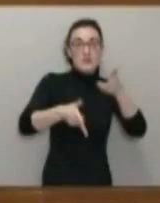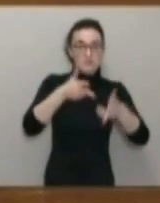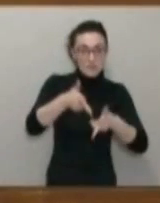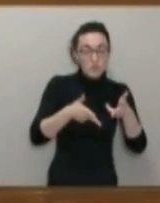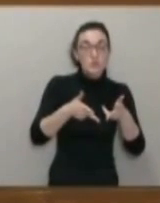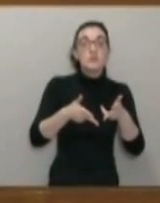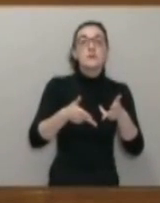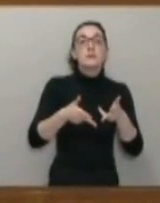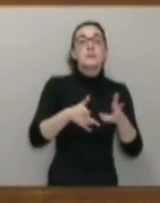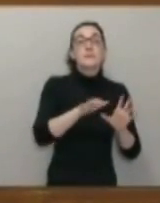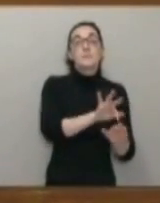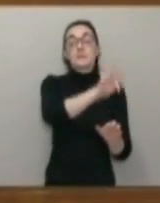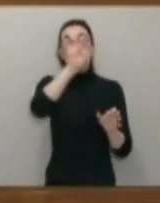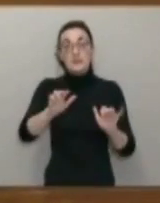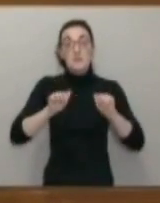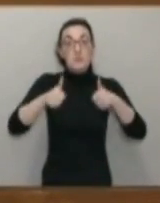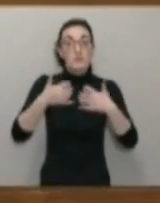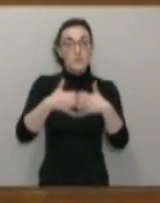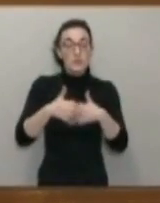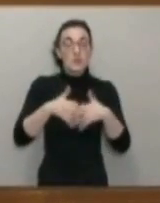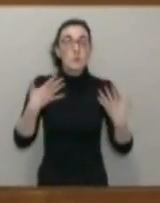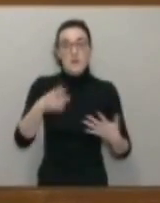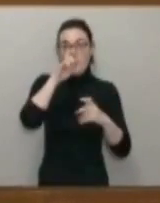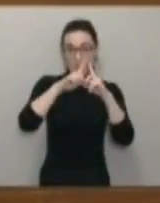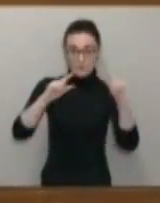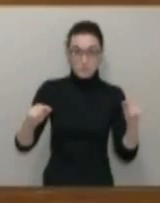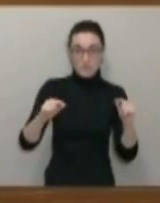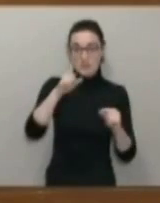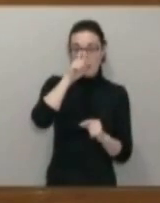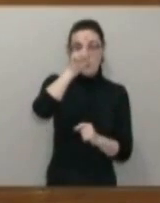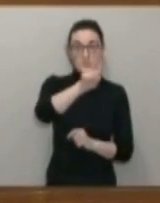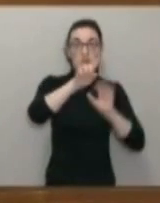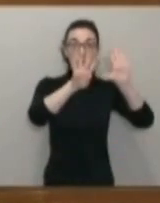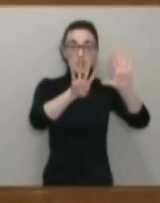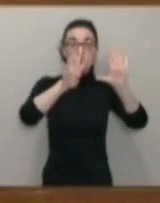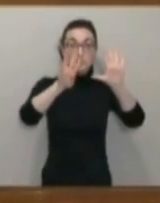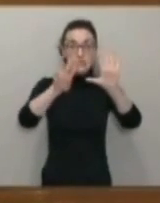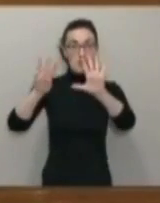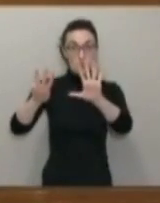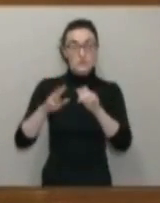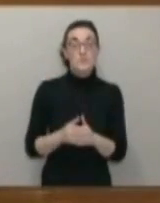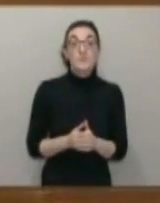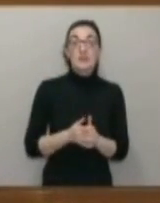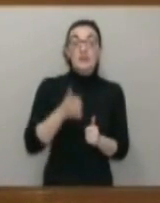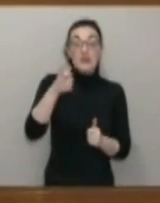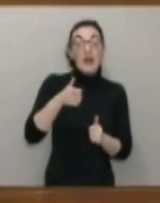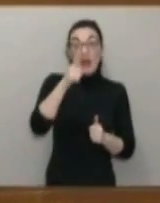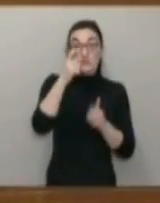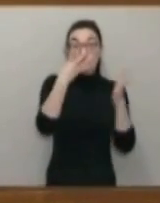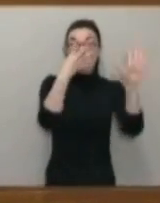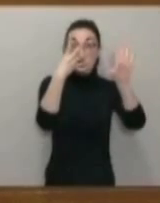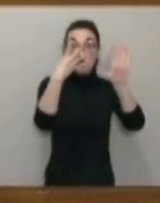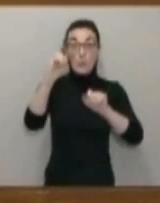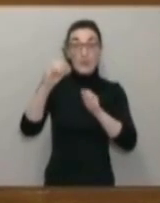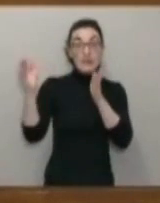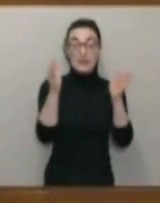y el siguiente en entrar en funcionamiento fue el del Principado de Asturias en el año 1988. Durante la década de los 90 se